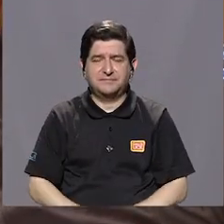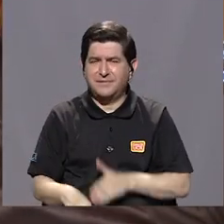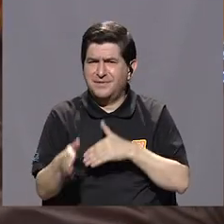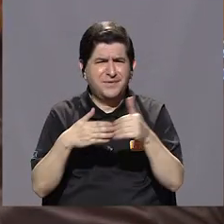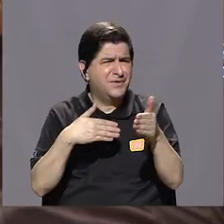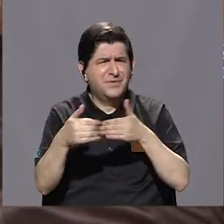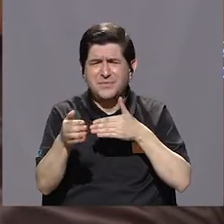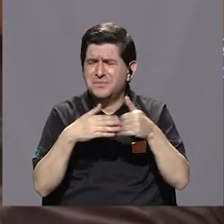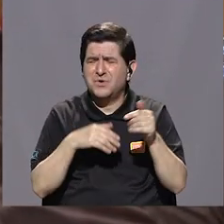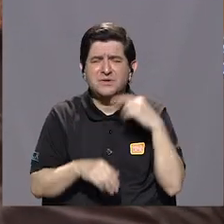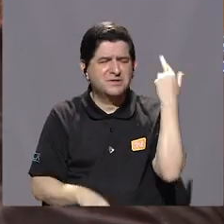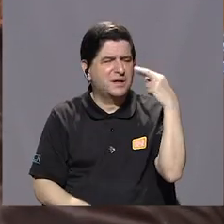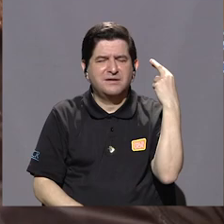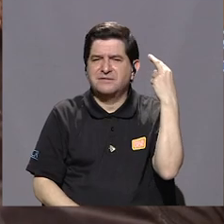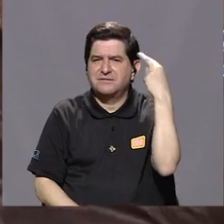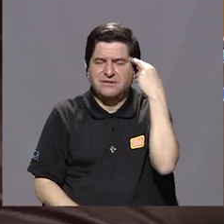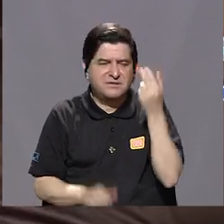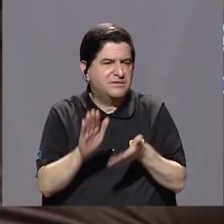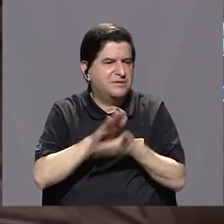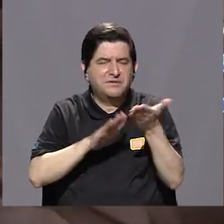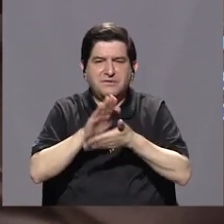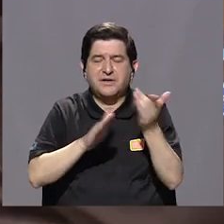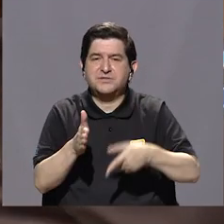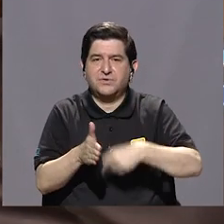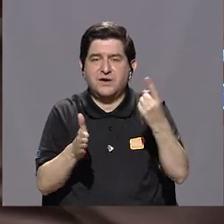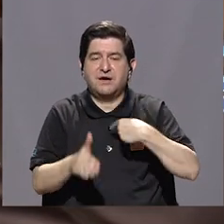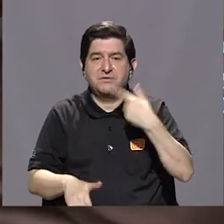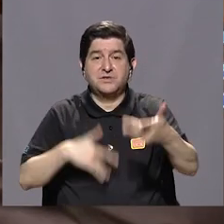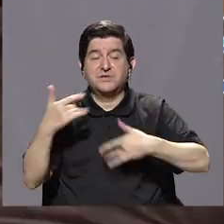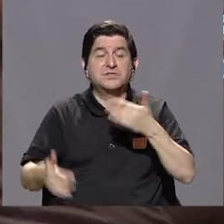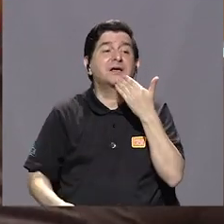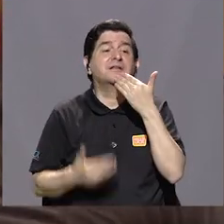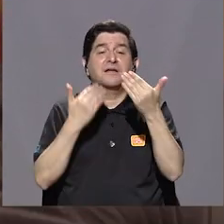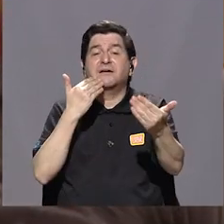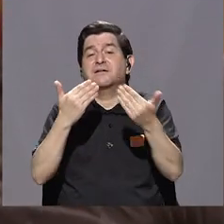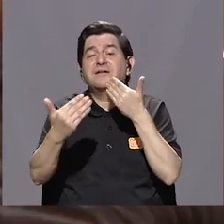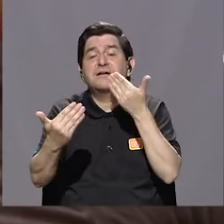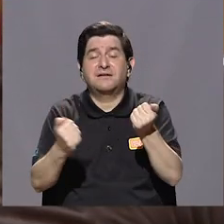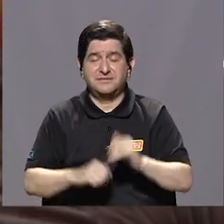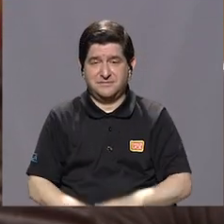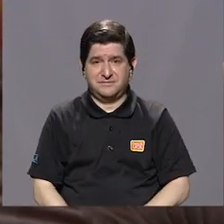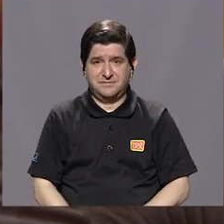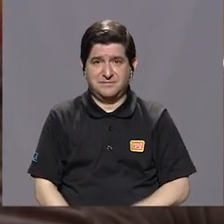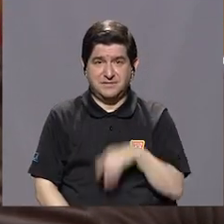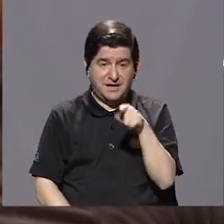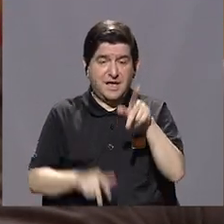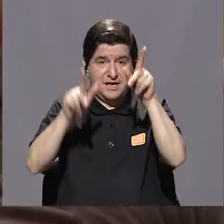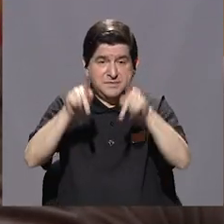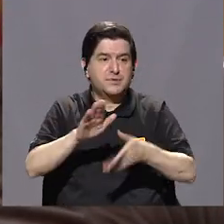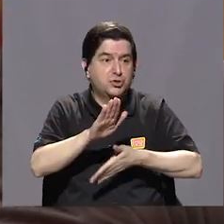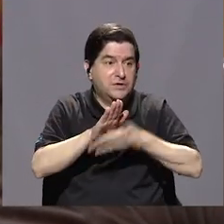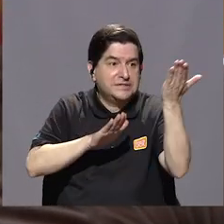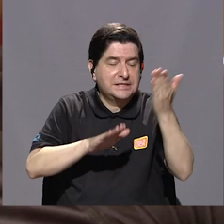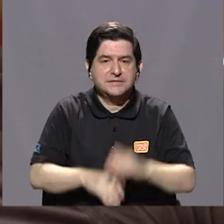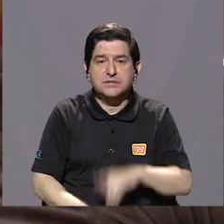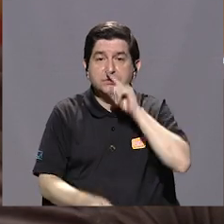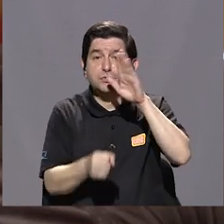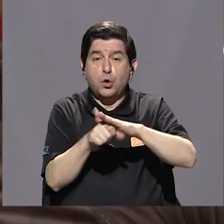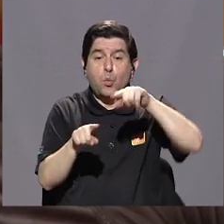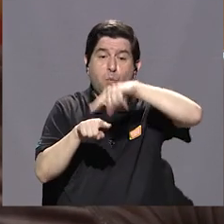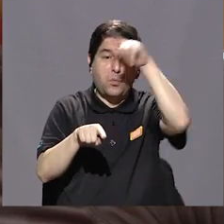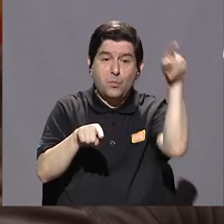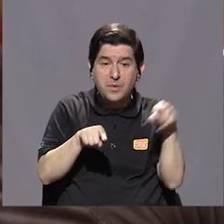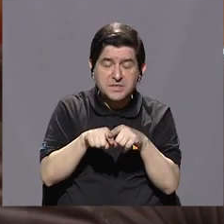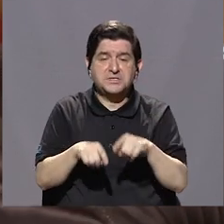Independientemente de cuál sea la razón por la que se han ido, a veces uno se siente agradecido, ¿verdad? De que esas personas se fueron, se cumplen ciclos y uno ya